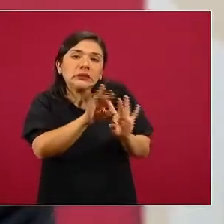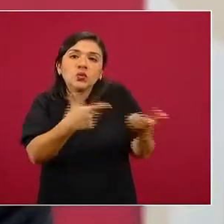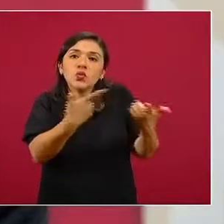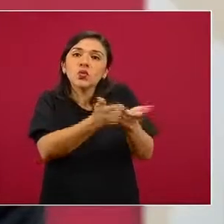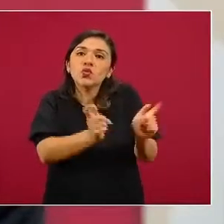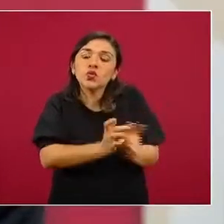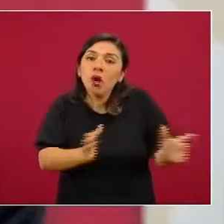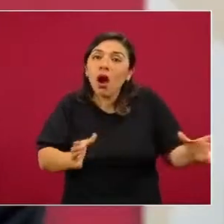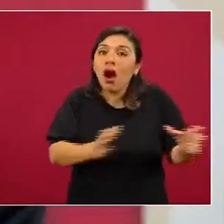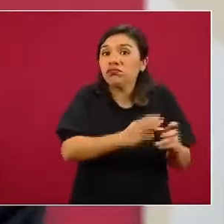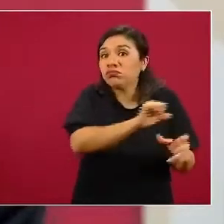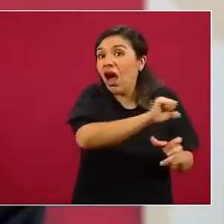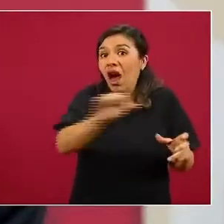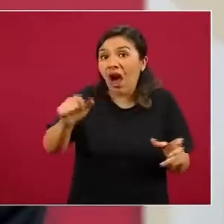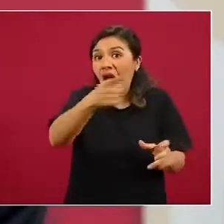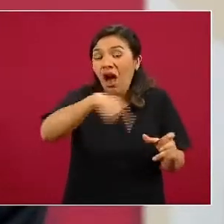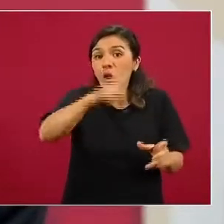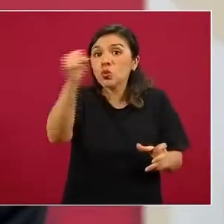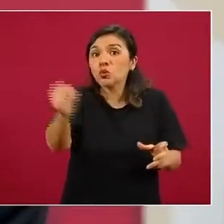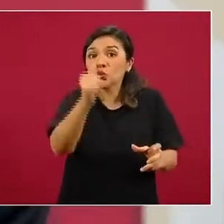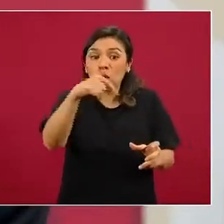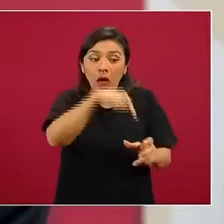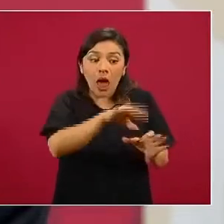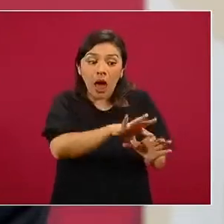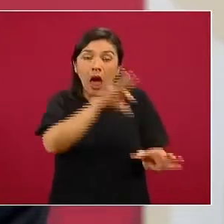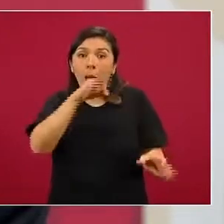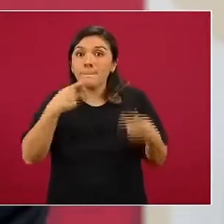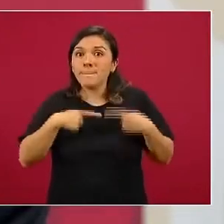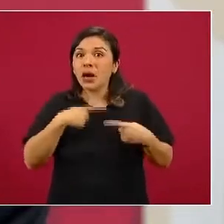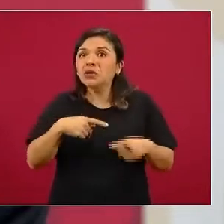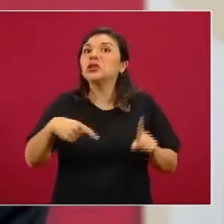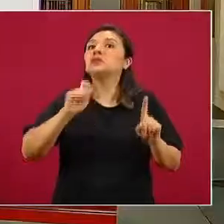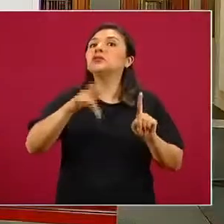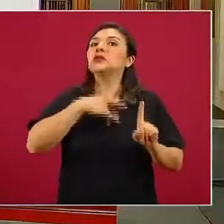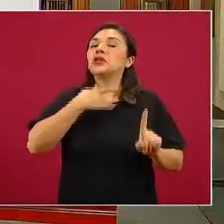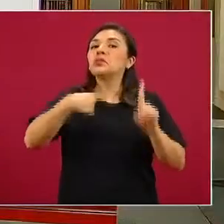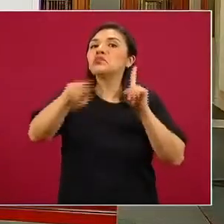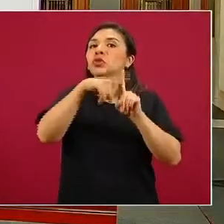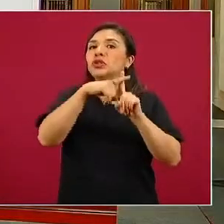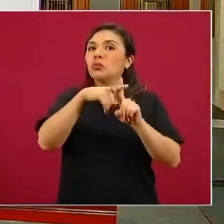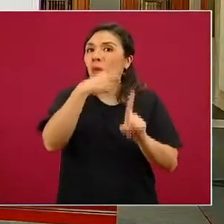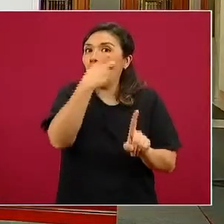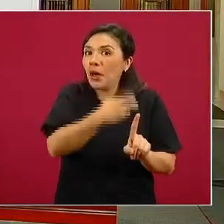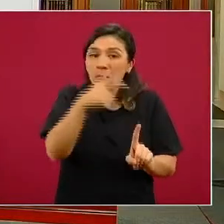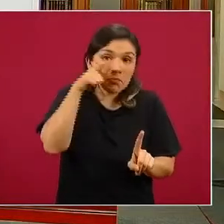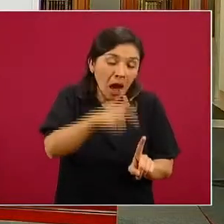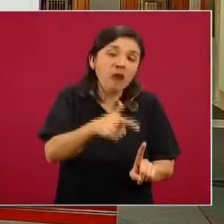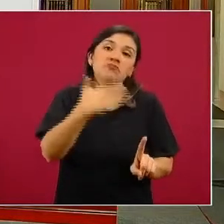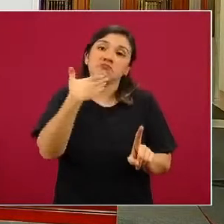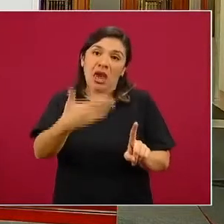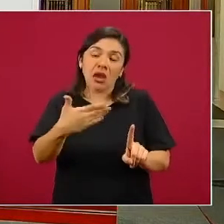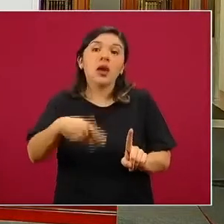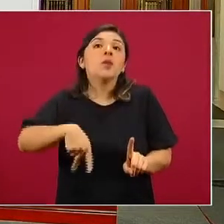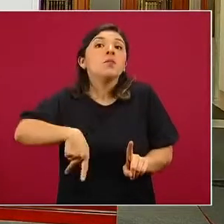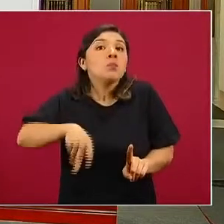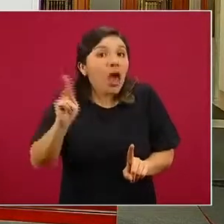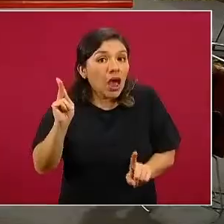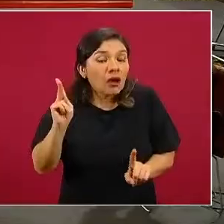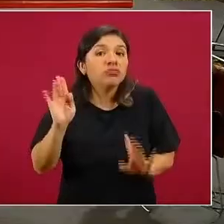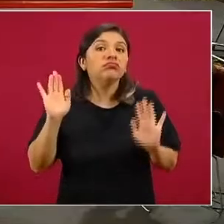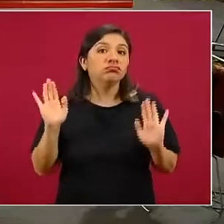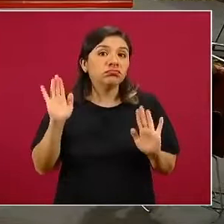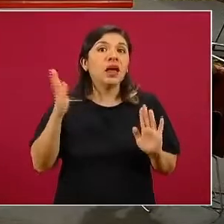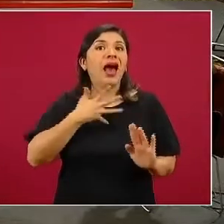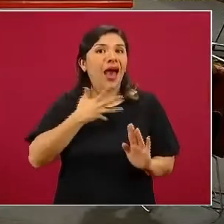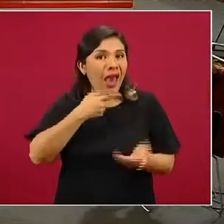una fortuna que esta persona realmente respondiera como respondió al trasplante. Pero sí tenemos